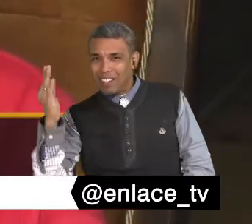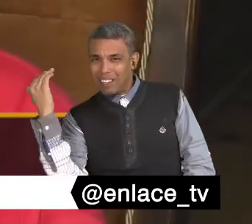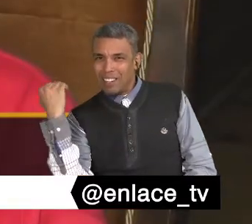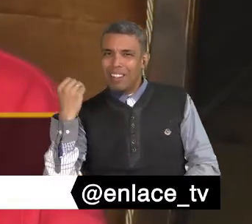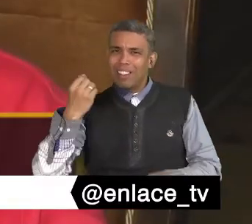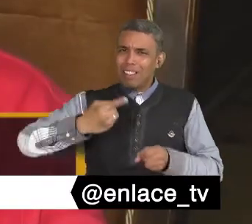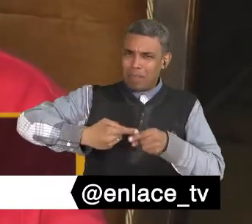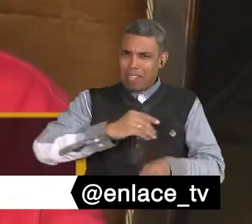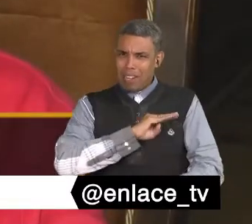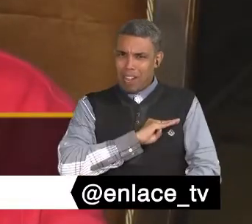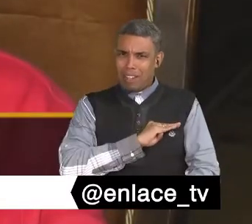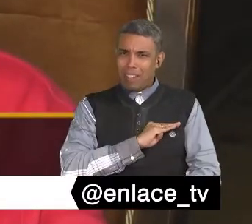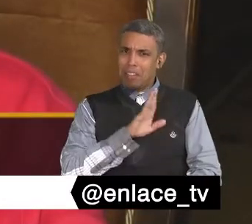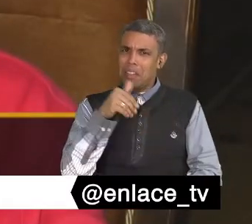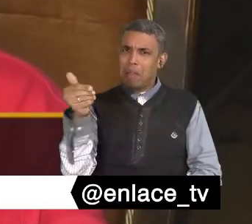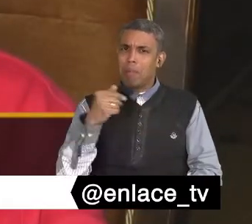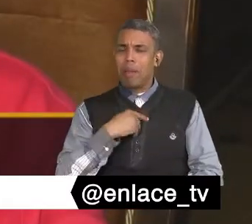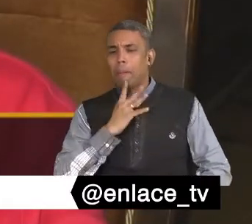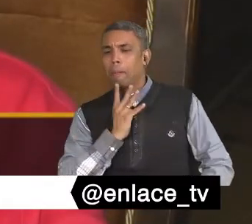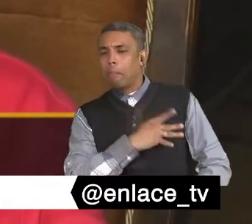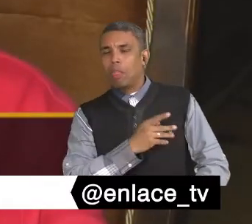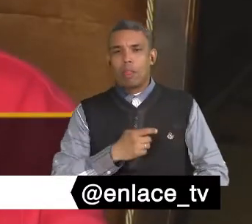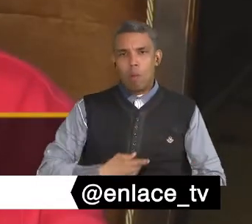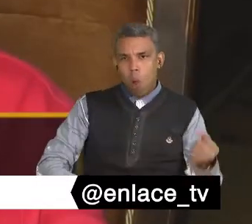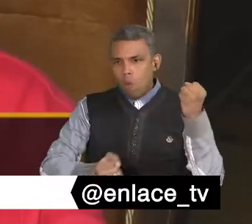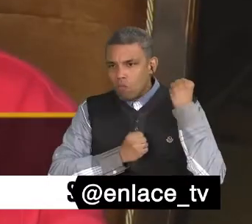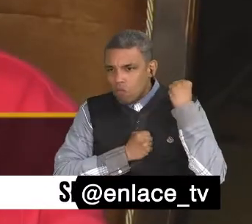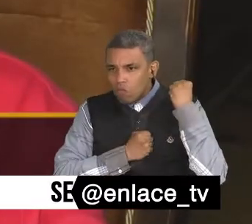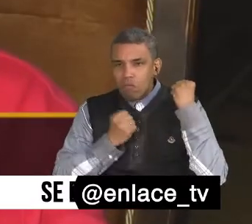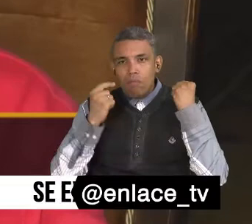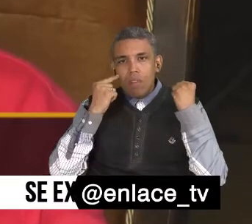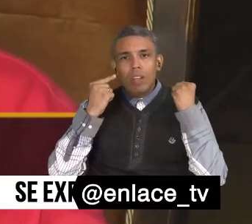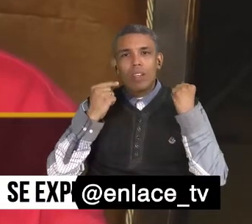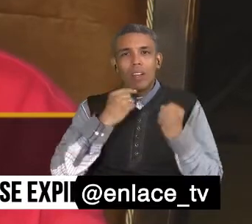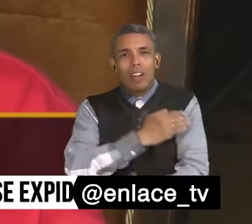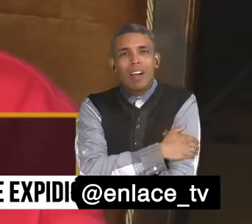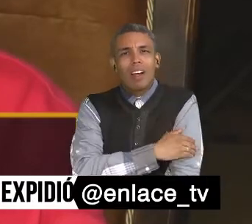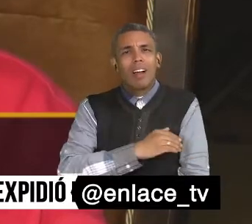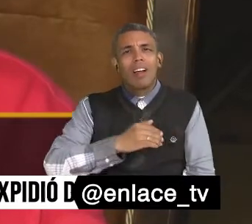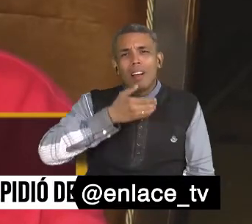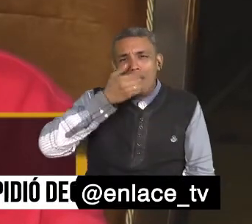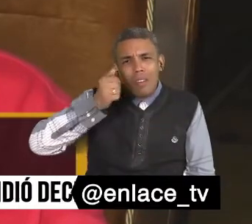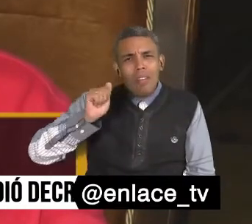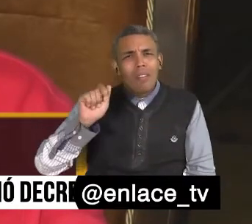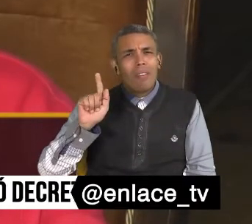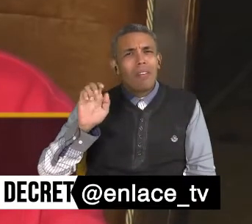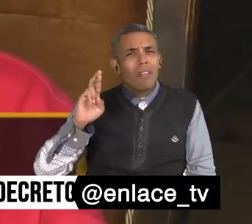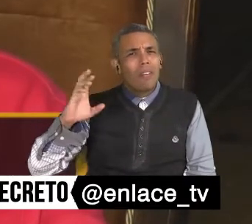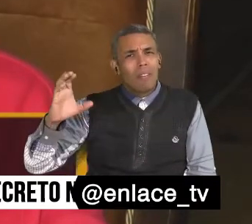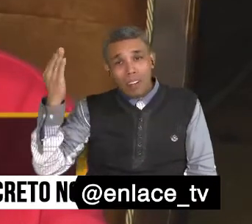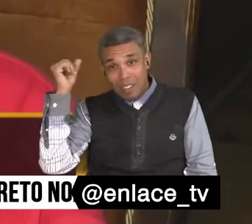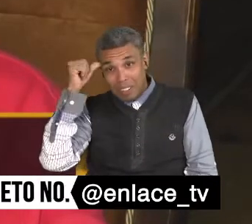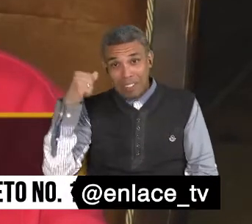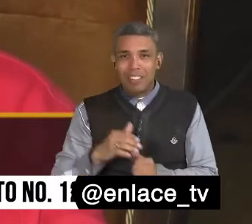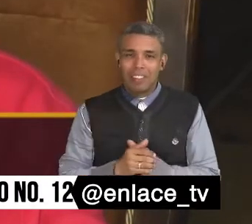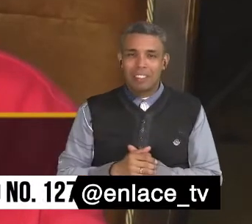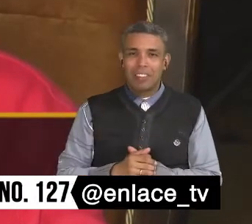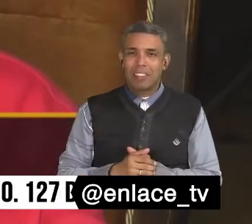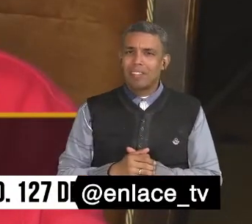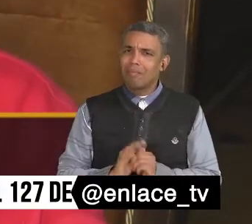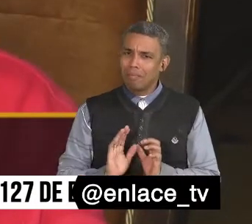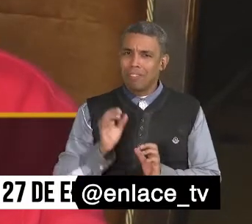que era el director precisamente de las comunidades, y se formó la famosa actitud de que lo decían la